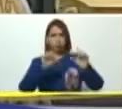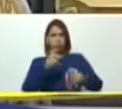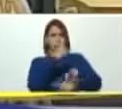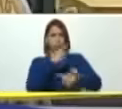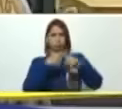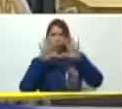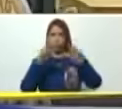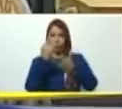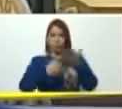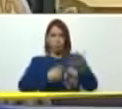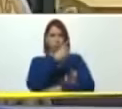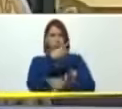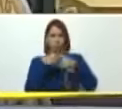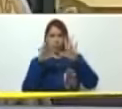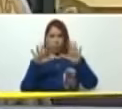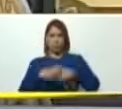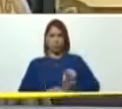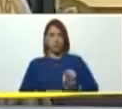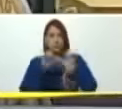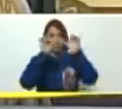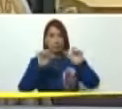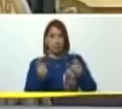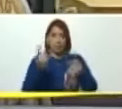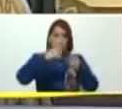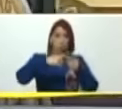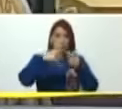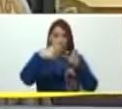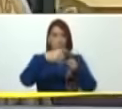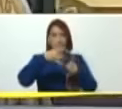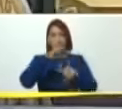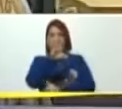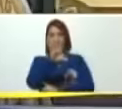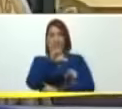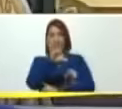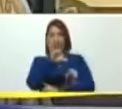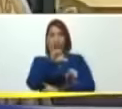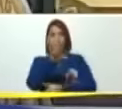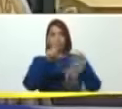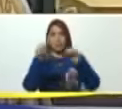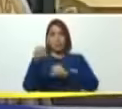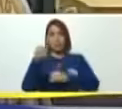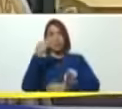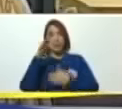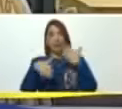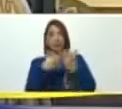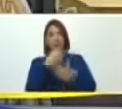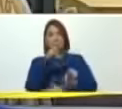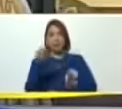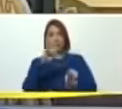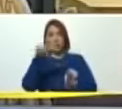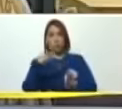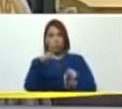del 1x10 en el sistema patria, son 60 días hasta el 20 de julio,